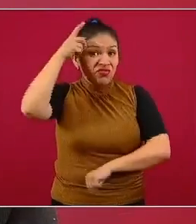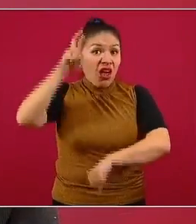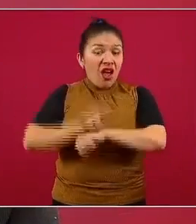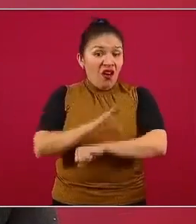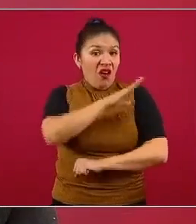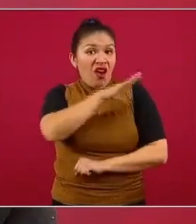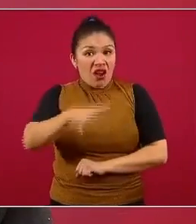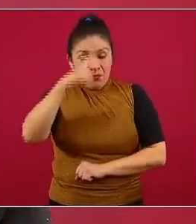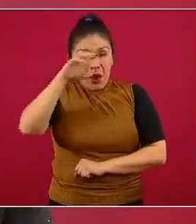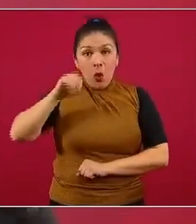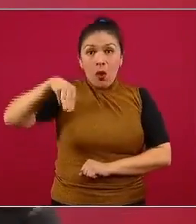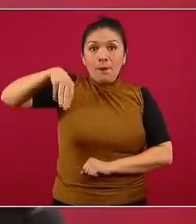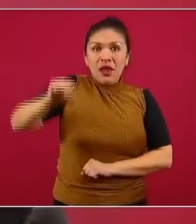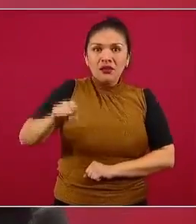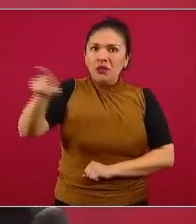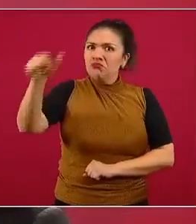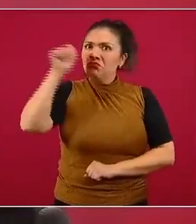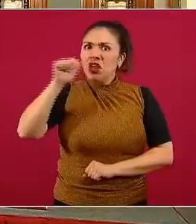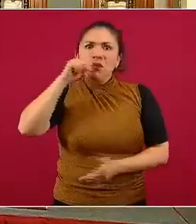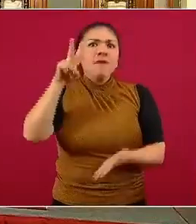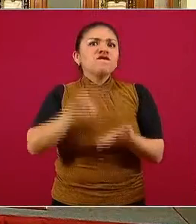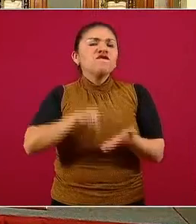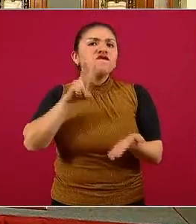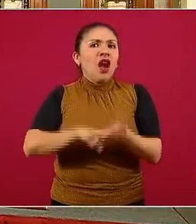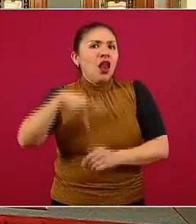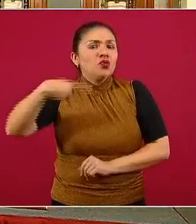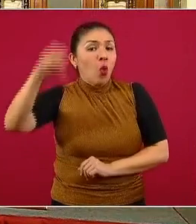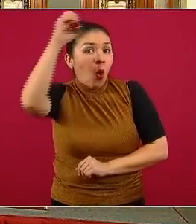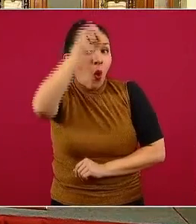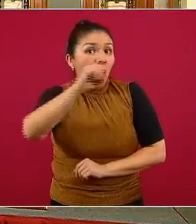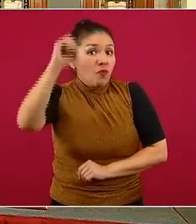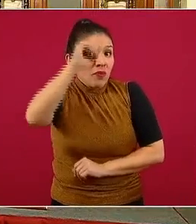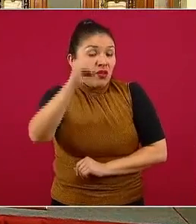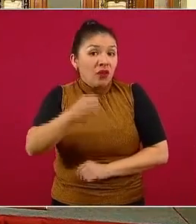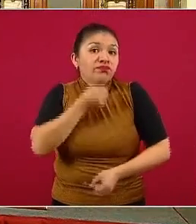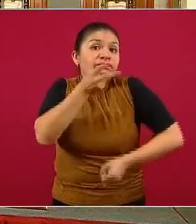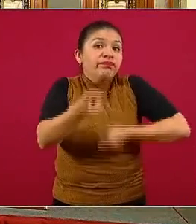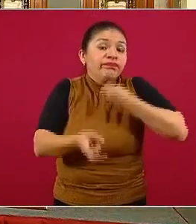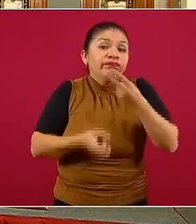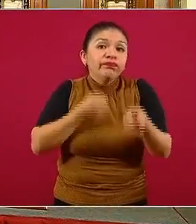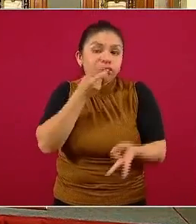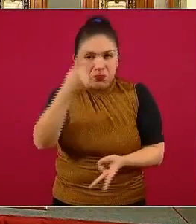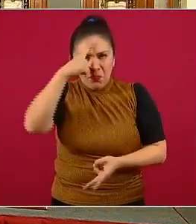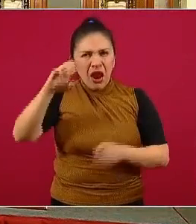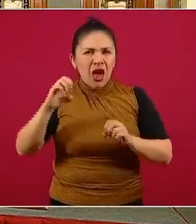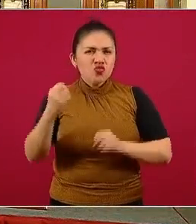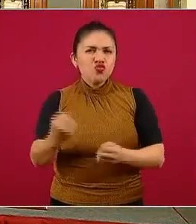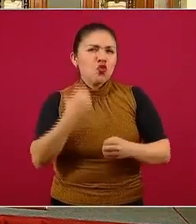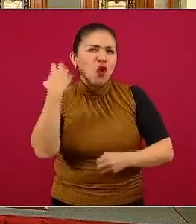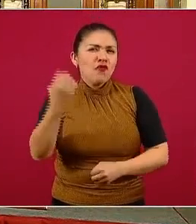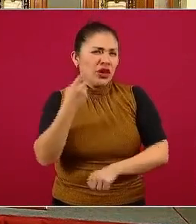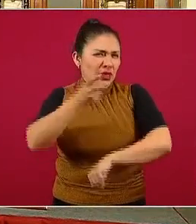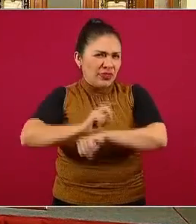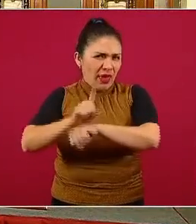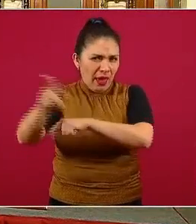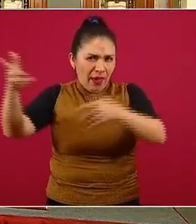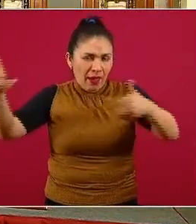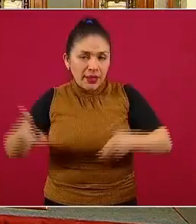de la Organización Mundial de la Salud siempre es muy valioso los comentarios que se hacen en la conferencia de prensa diaria.